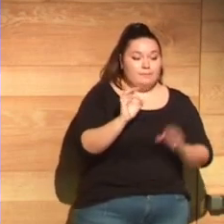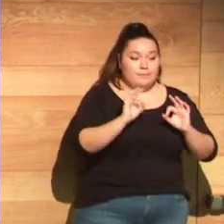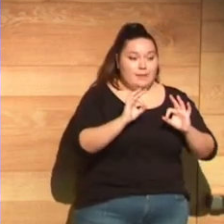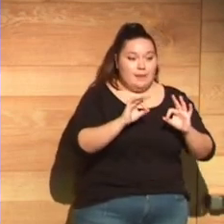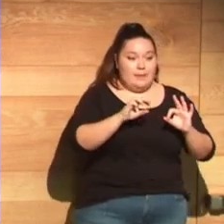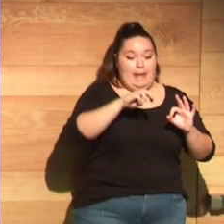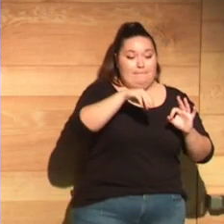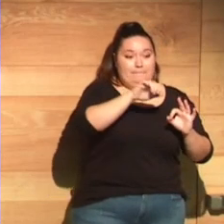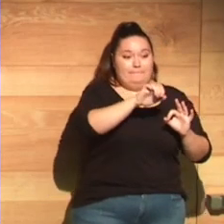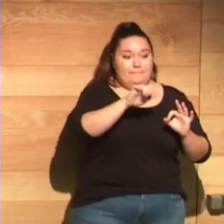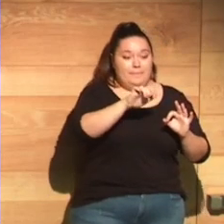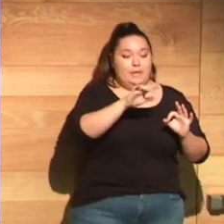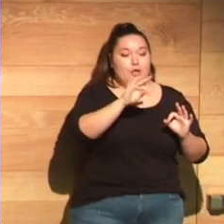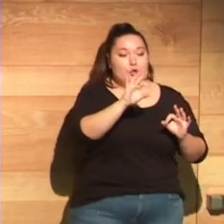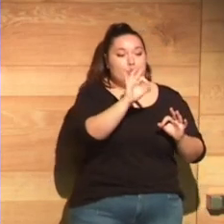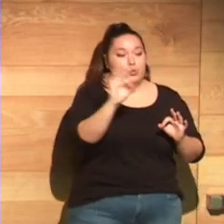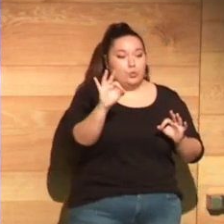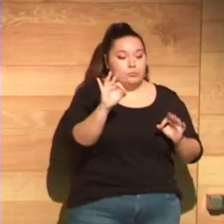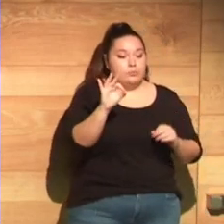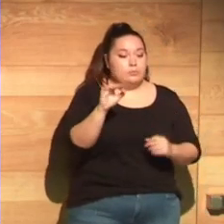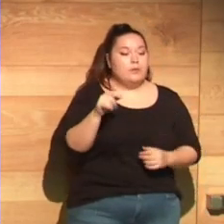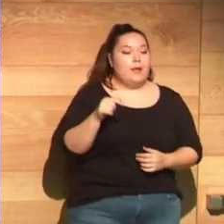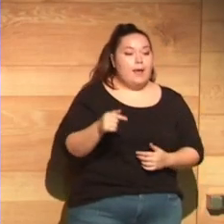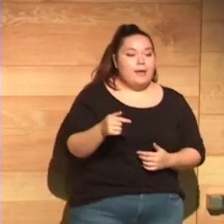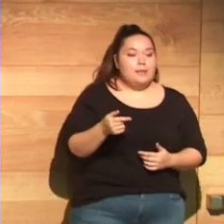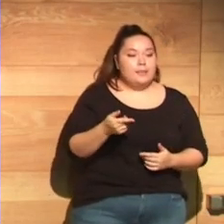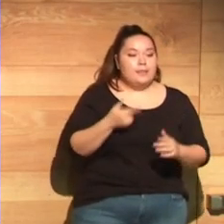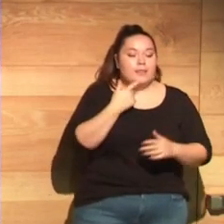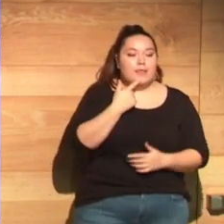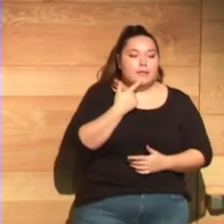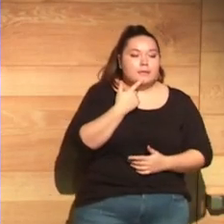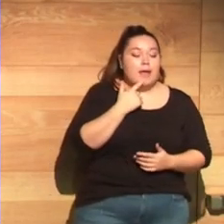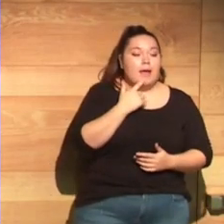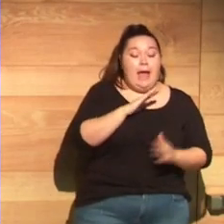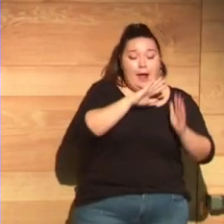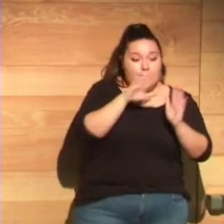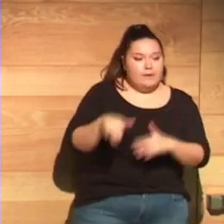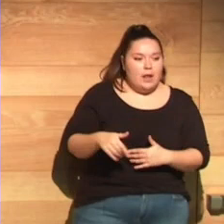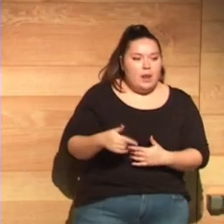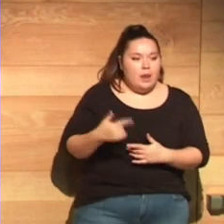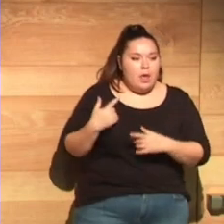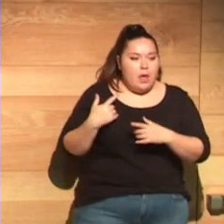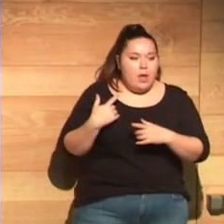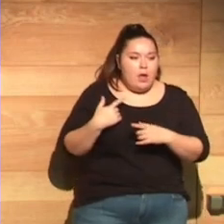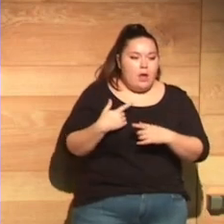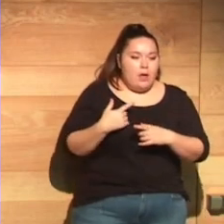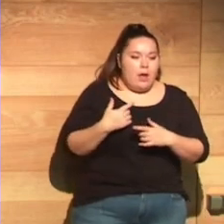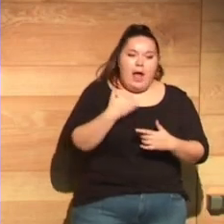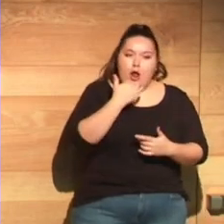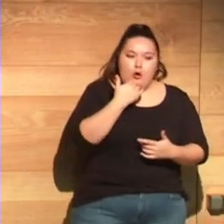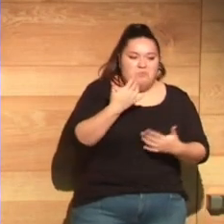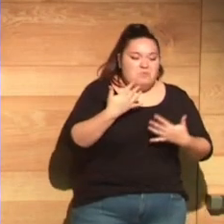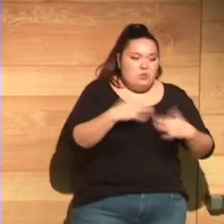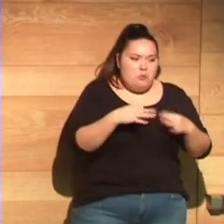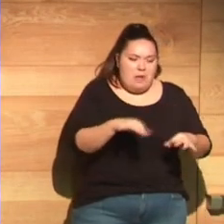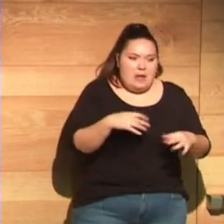productores, que claro, hemos tenido el Me Too después y hemos visto lo que algunos productores han hecho, y claro, al